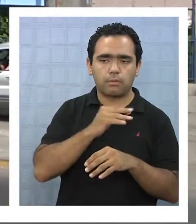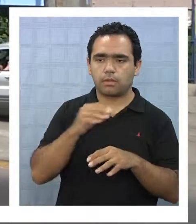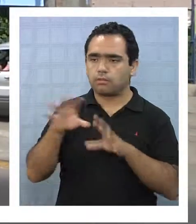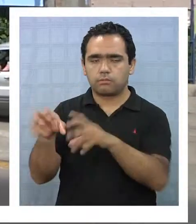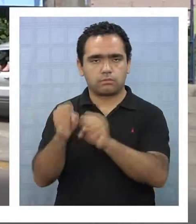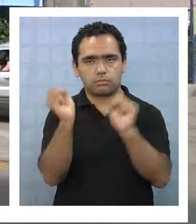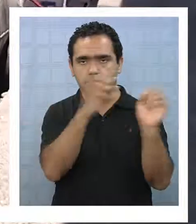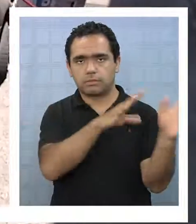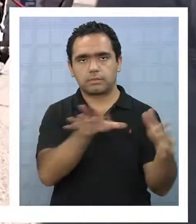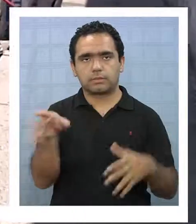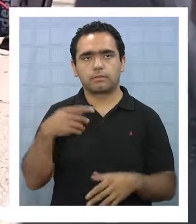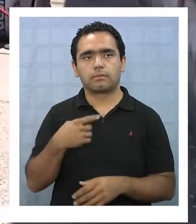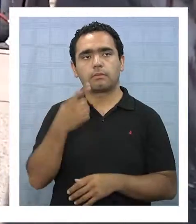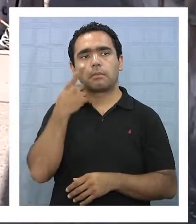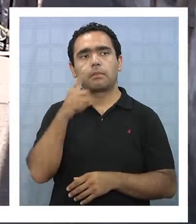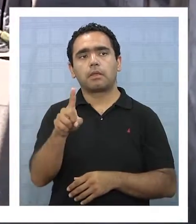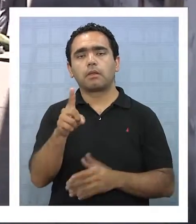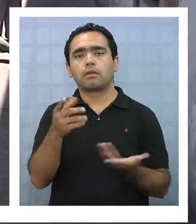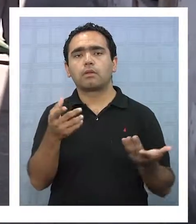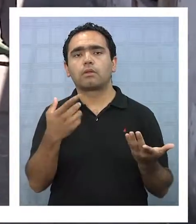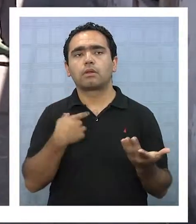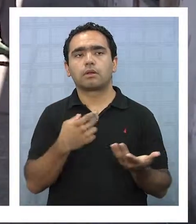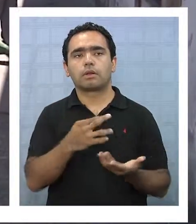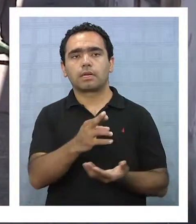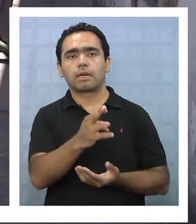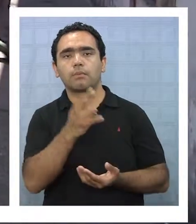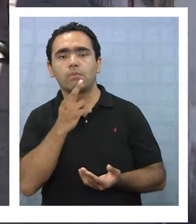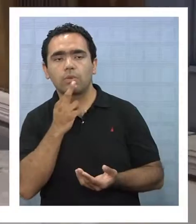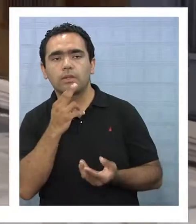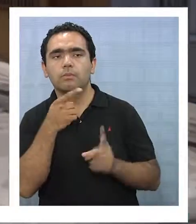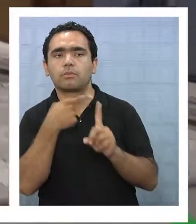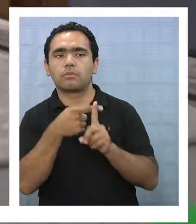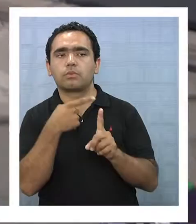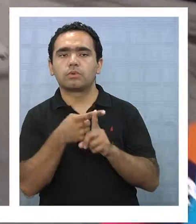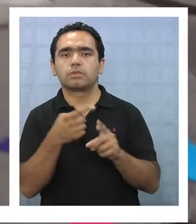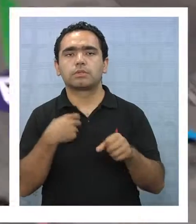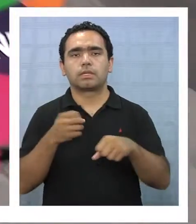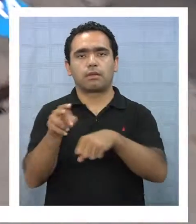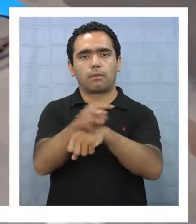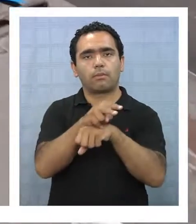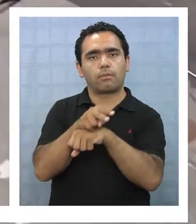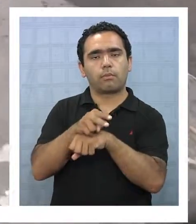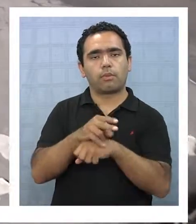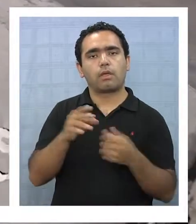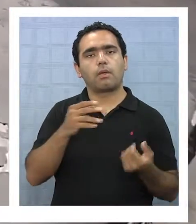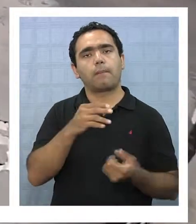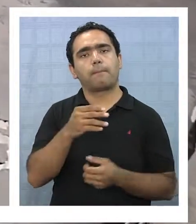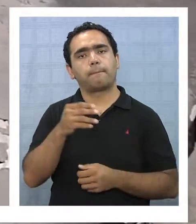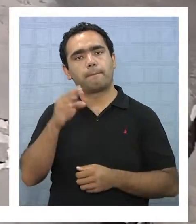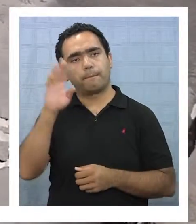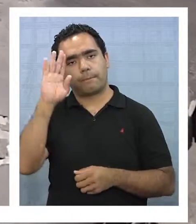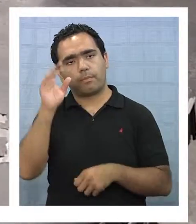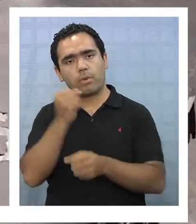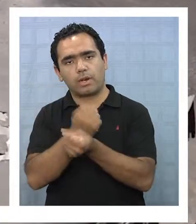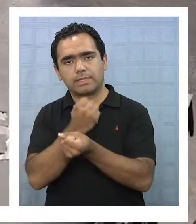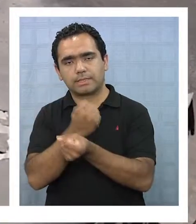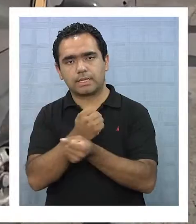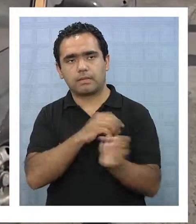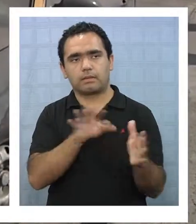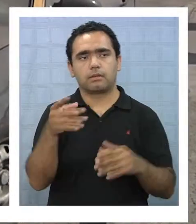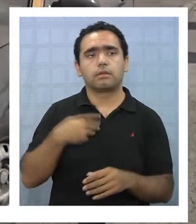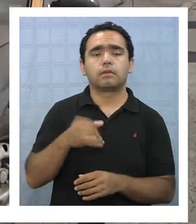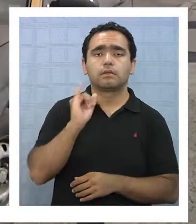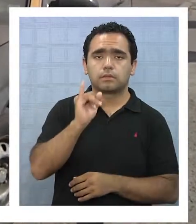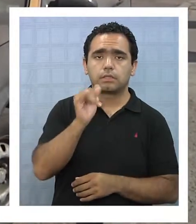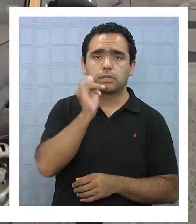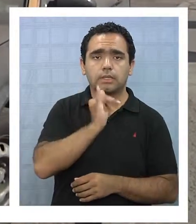al tiro, no hay problema. Sin embargo, pudimos tener una respuesta positiva en los organismos de fiscalización policial de tránsito. No solamente en la